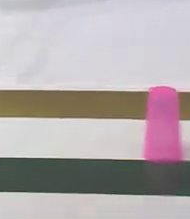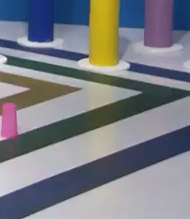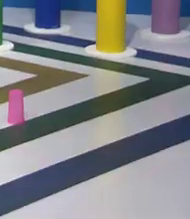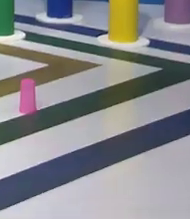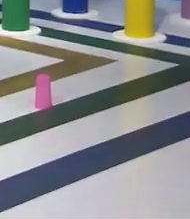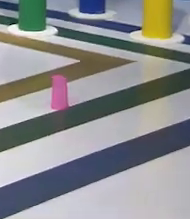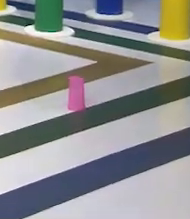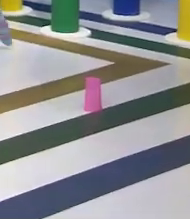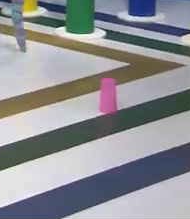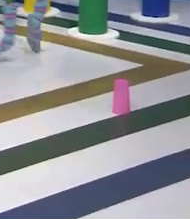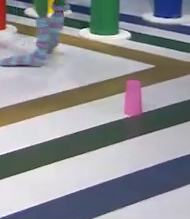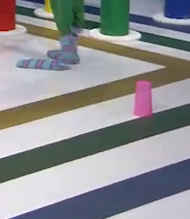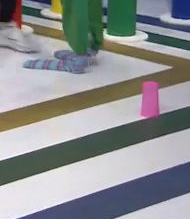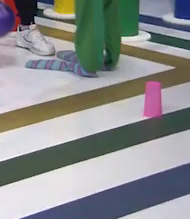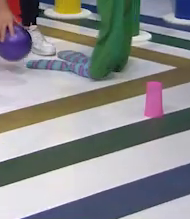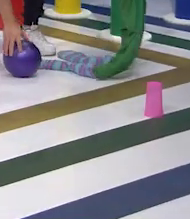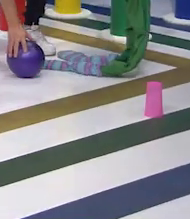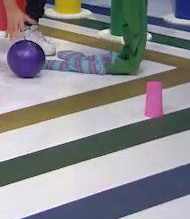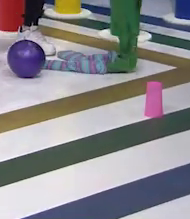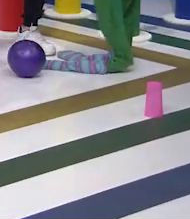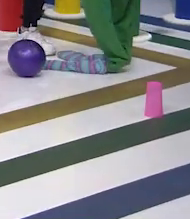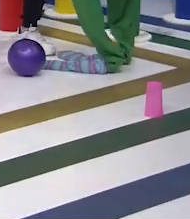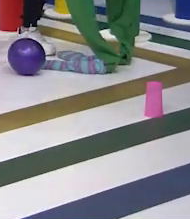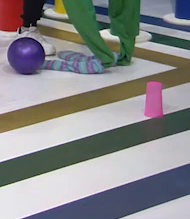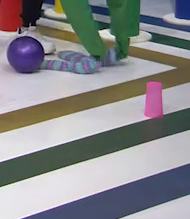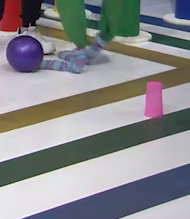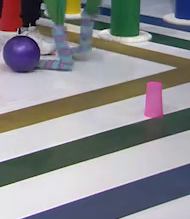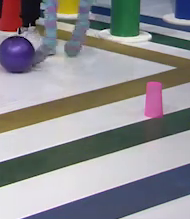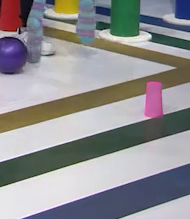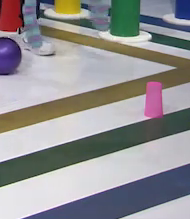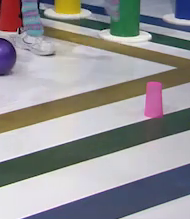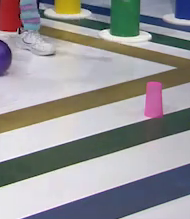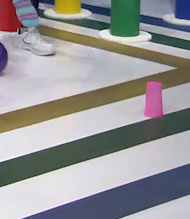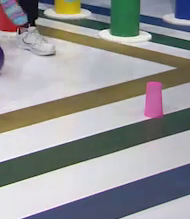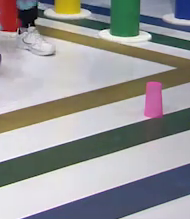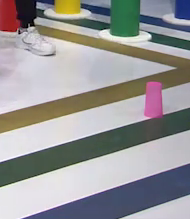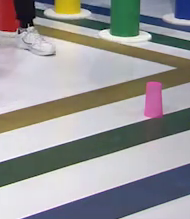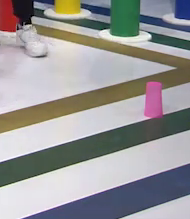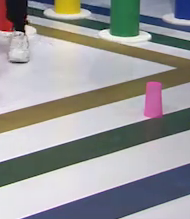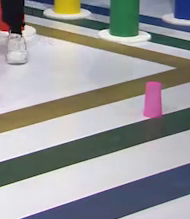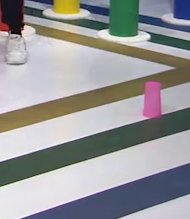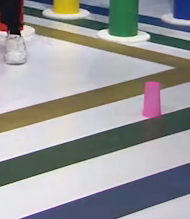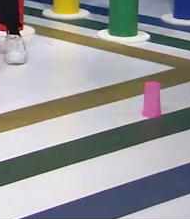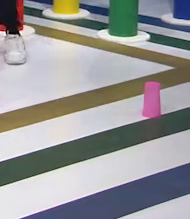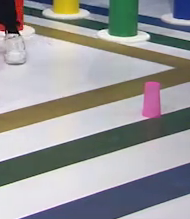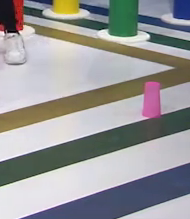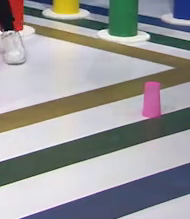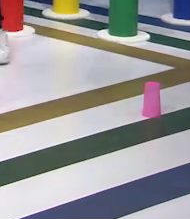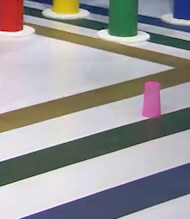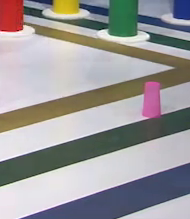para lograr el regreso mira para atrás es muy bueno